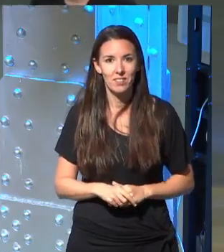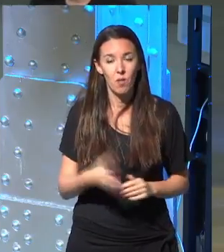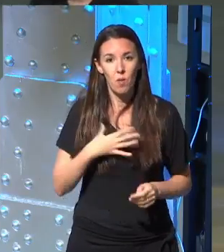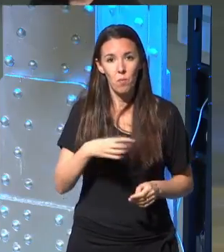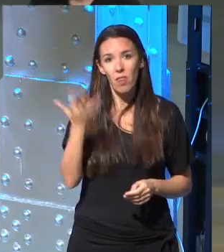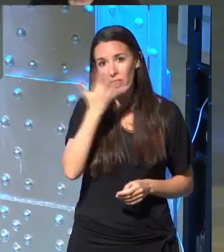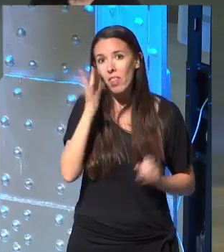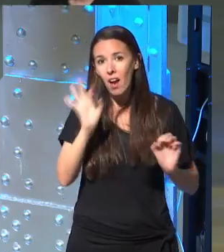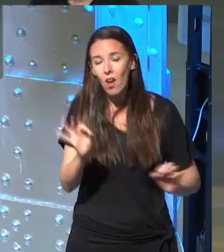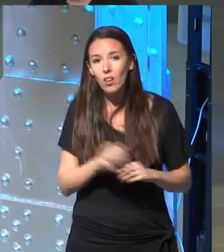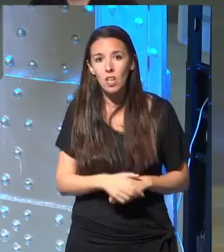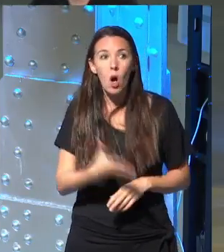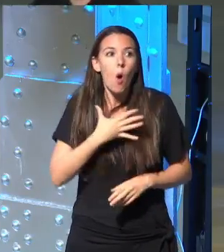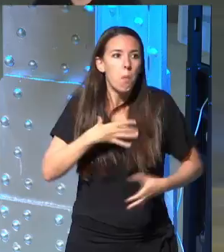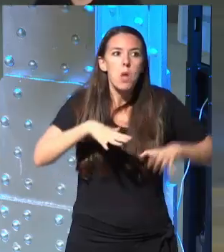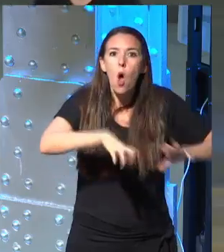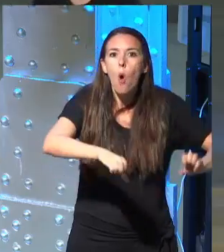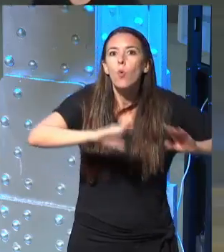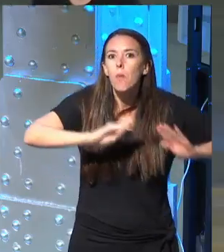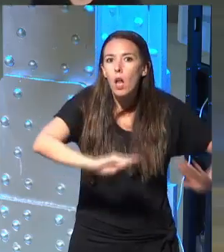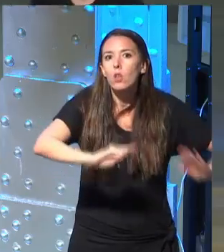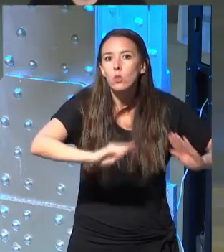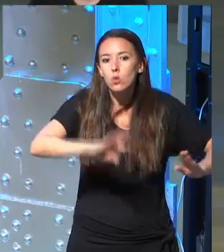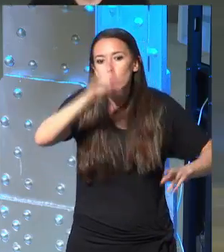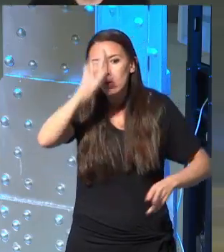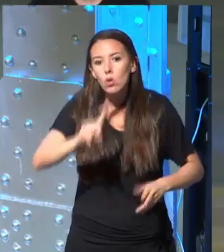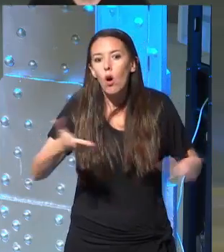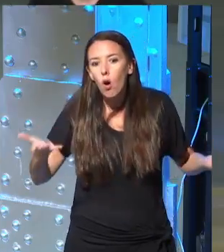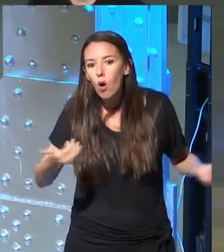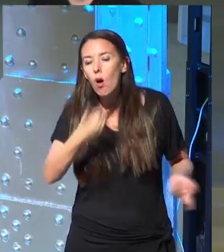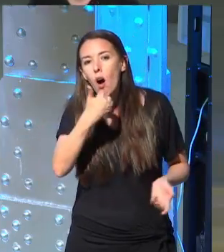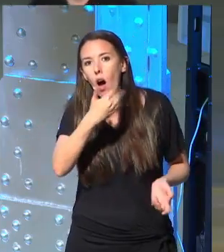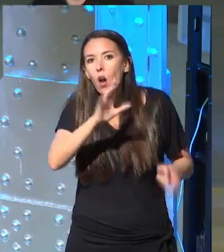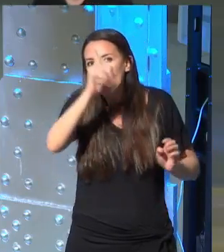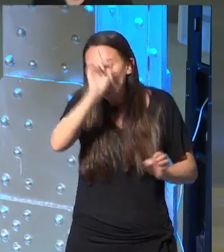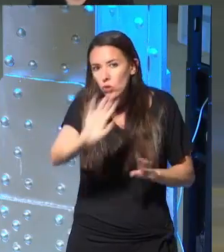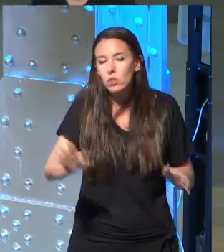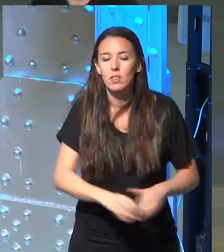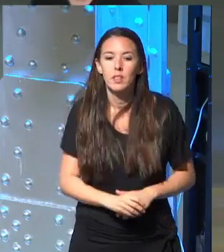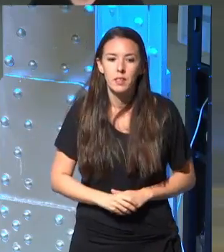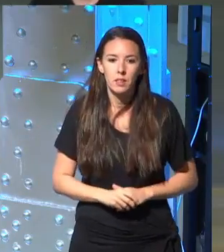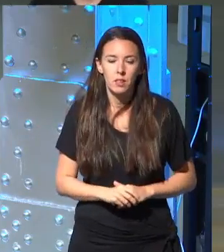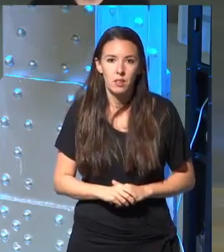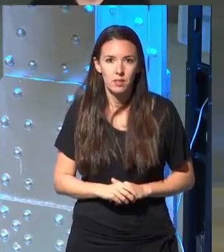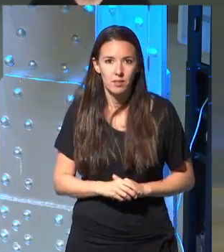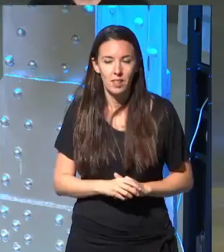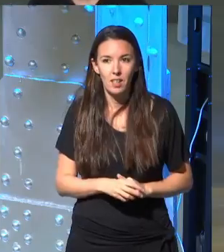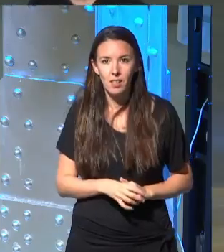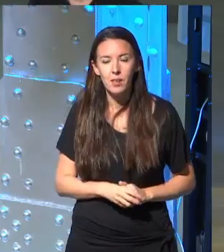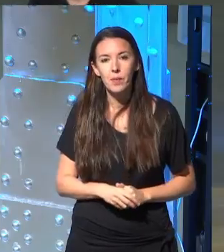Reverte ahí apuntando para Reverte el próximo libro. Reverte estaba ocupado, con alguien. Con Assange. Con Assange. Ven si eres